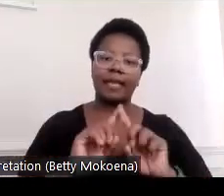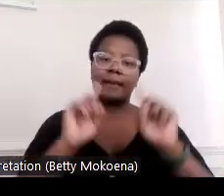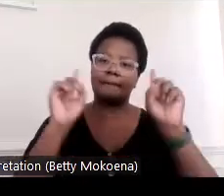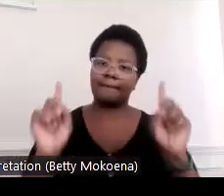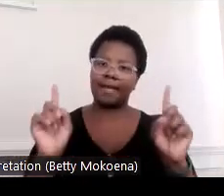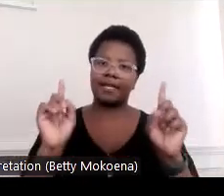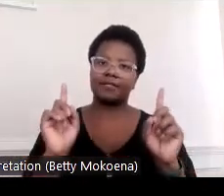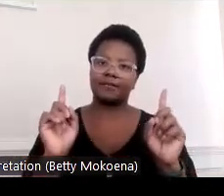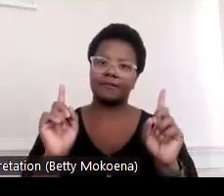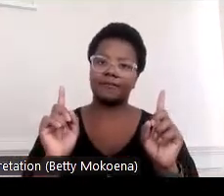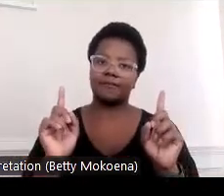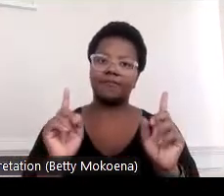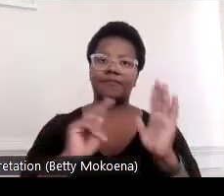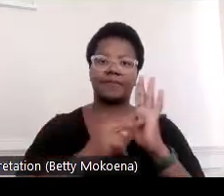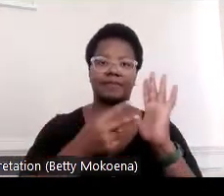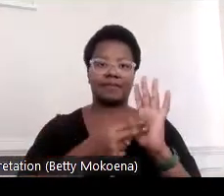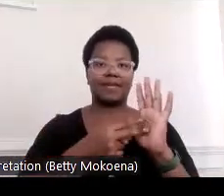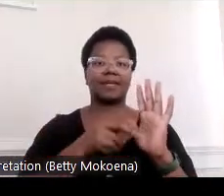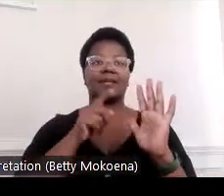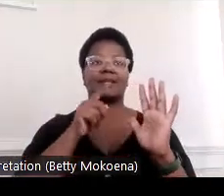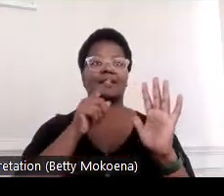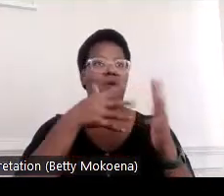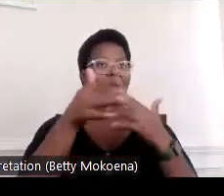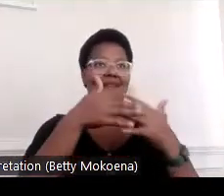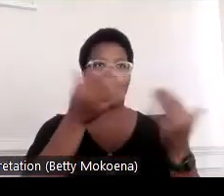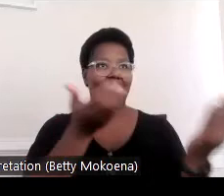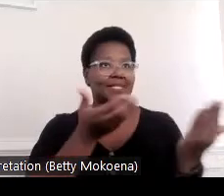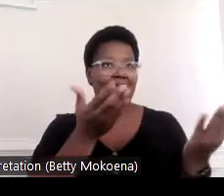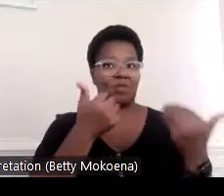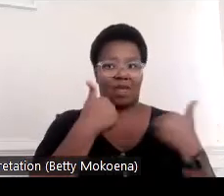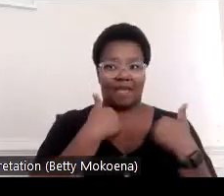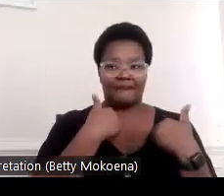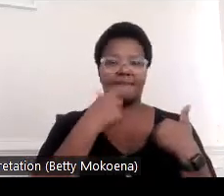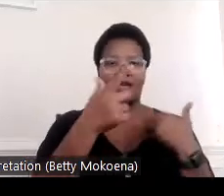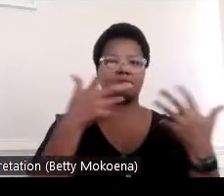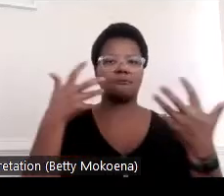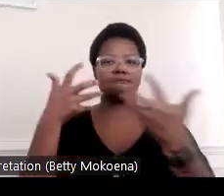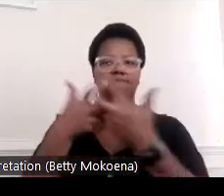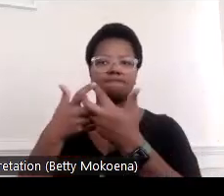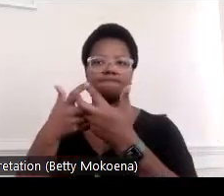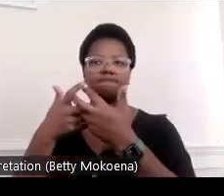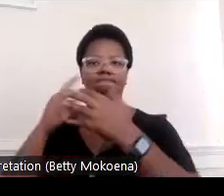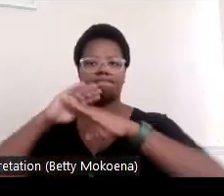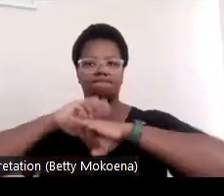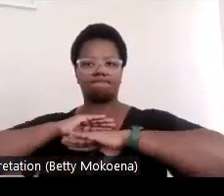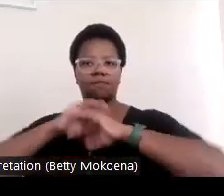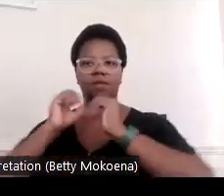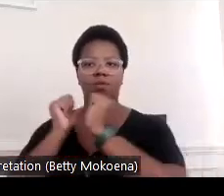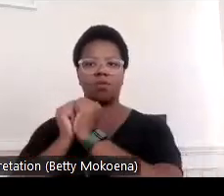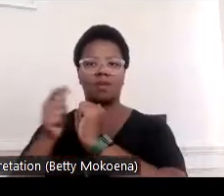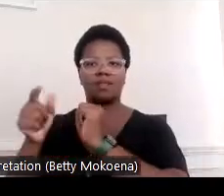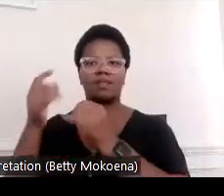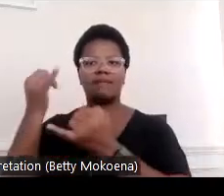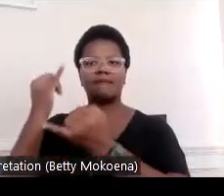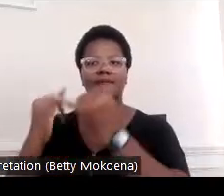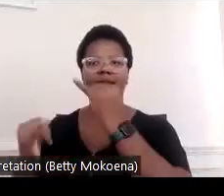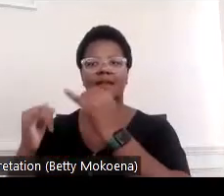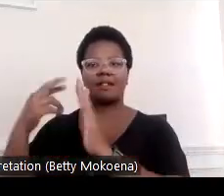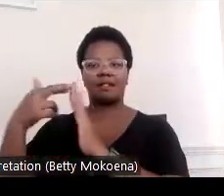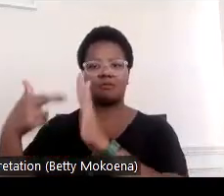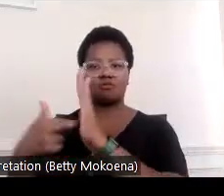sea tendría que encajarse con la regla final lo cual es asegurarse que